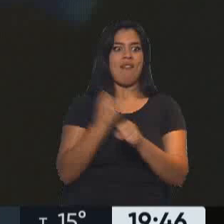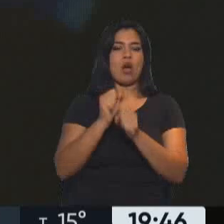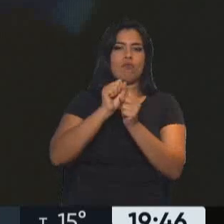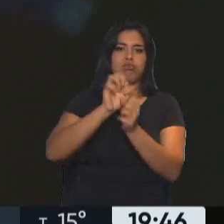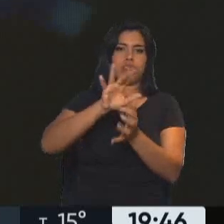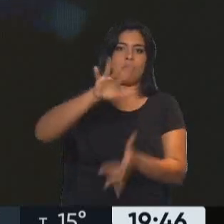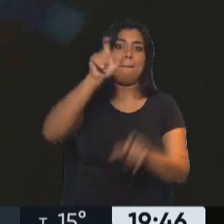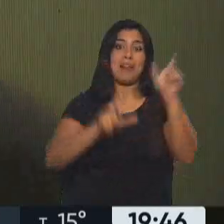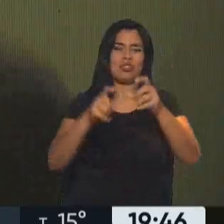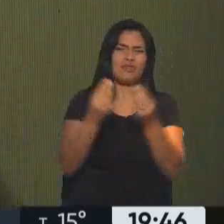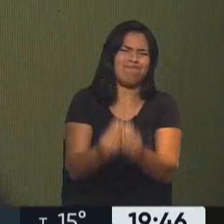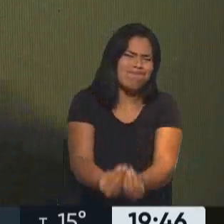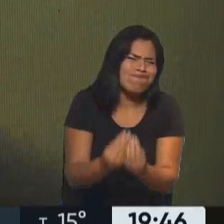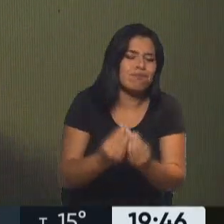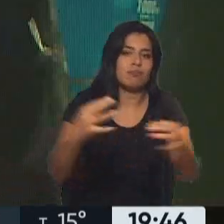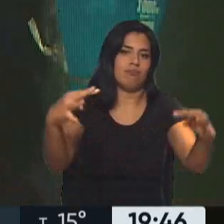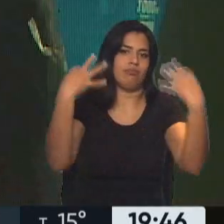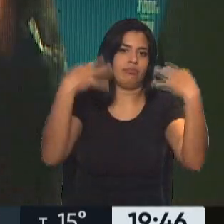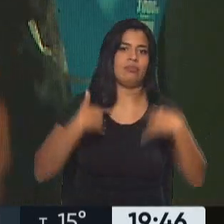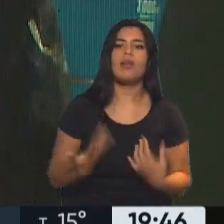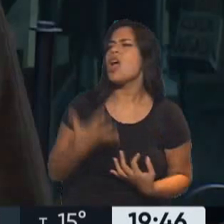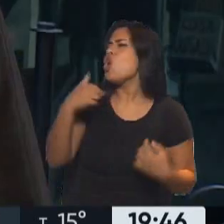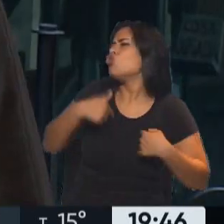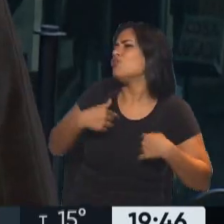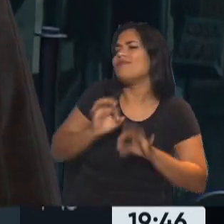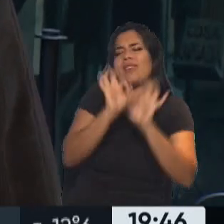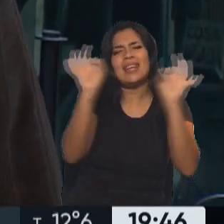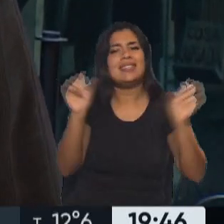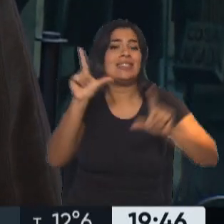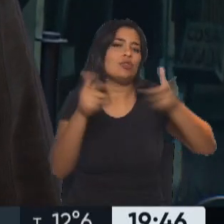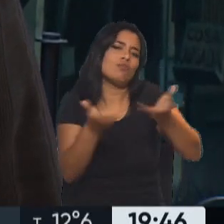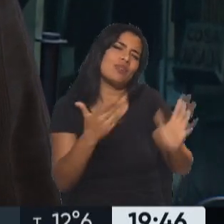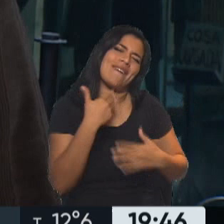mucha gente. Yo estoy muy feliz, me encanta volver a la televisión pública, me da mucha alegría.